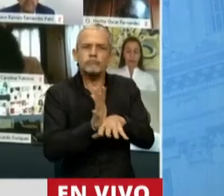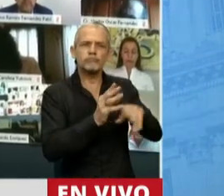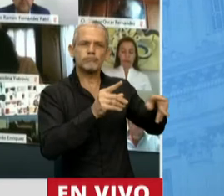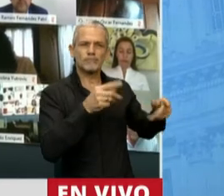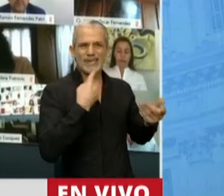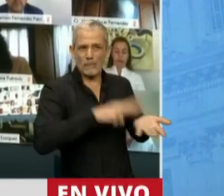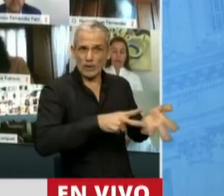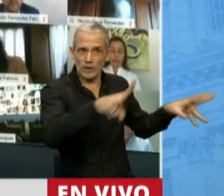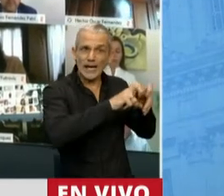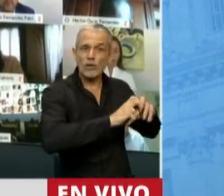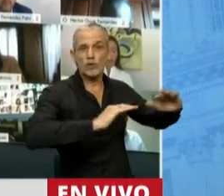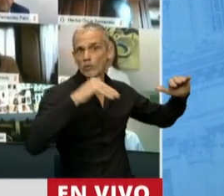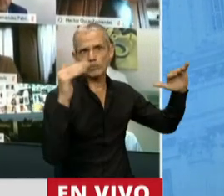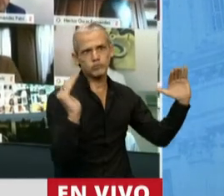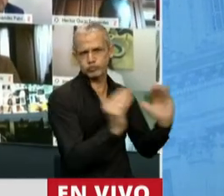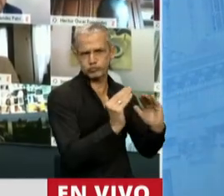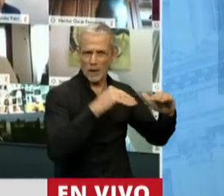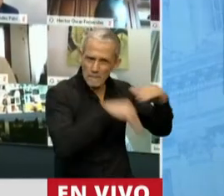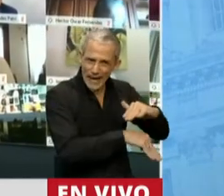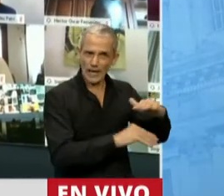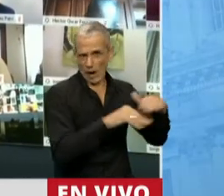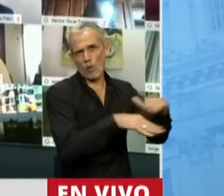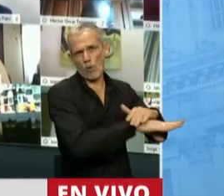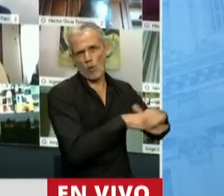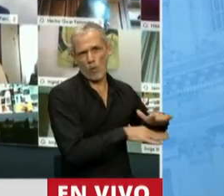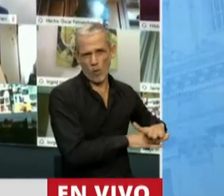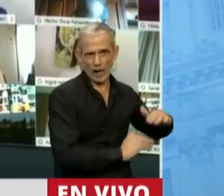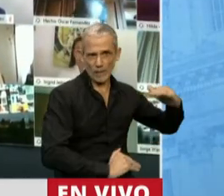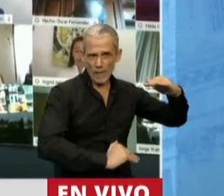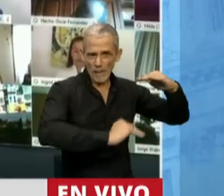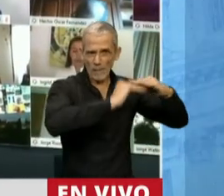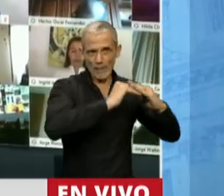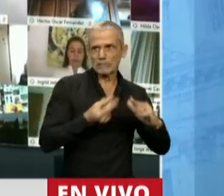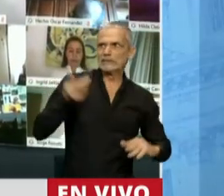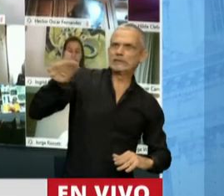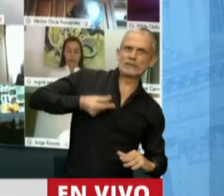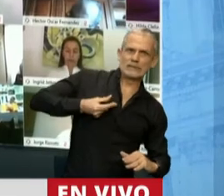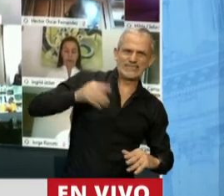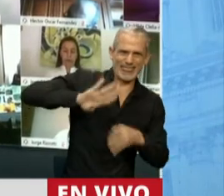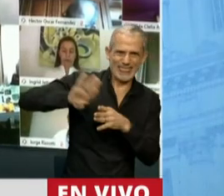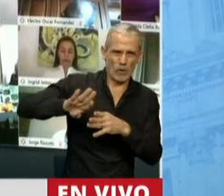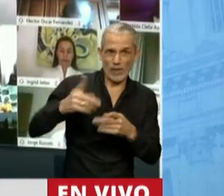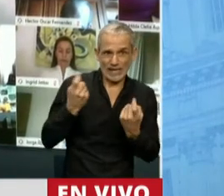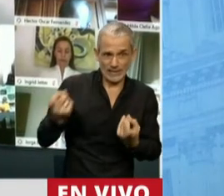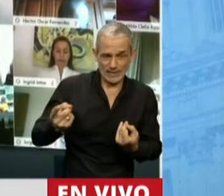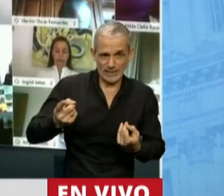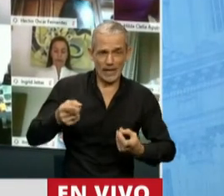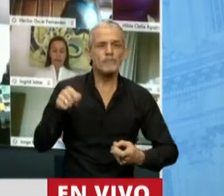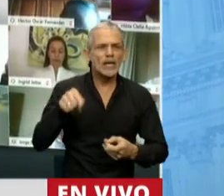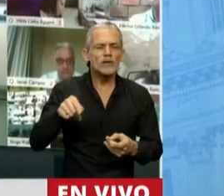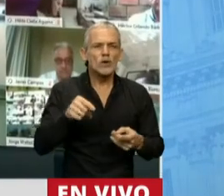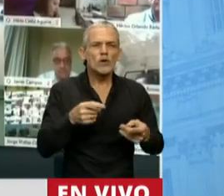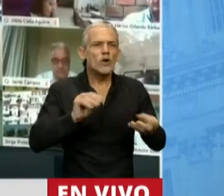acumulados. Ahora bien, ¿qué estamos tratando aquí? Estamos tratando una ampliación presupuestaria que arroja un